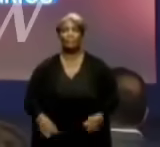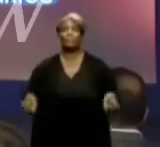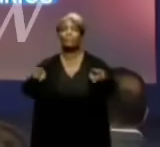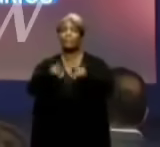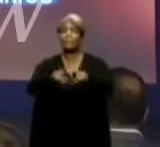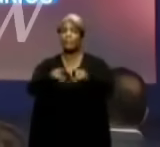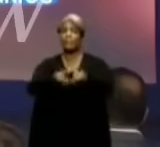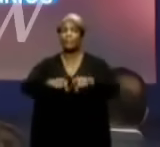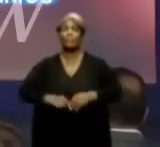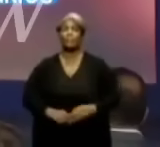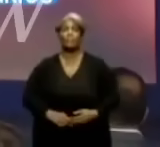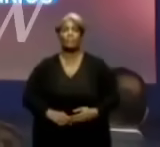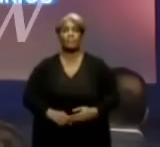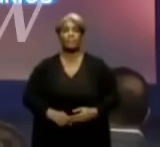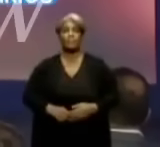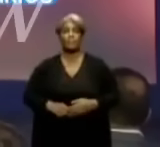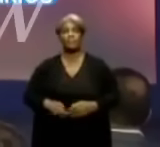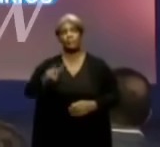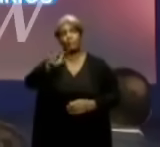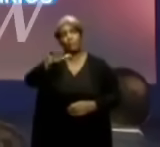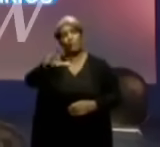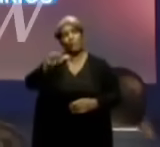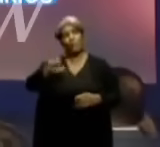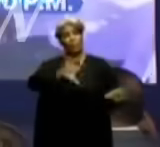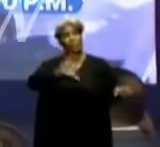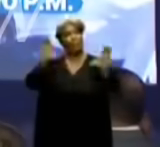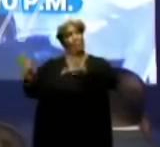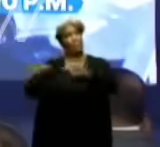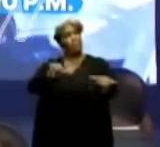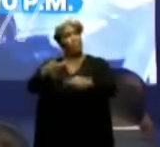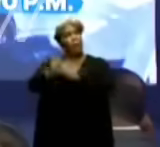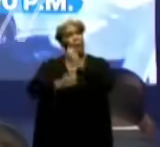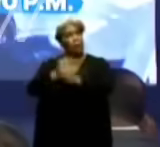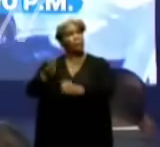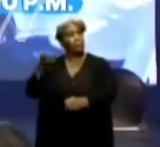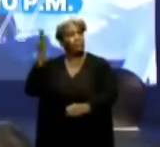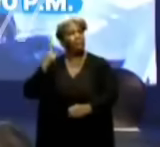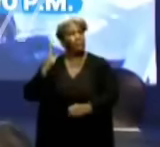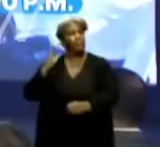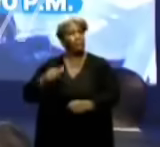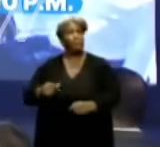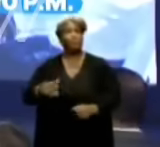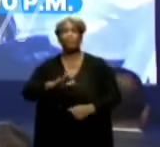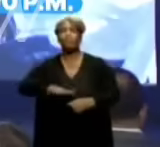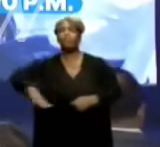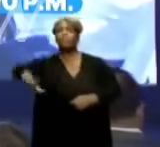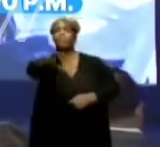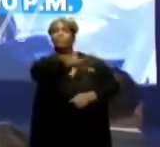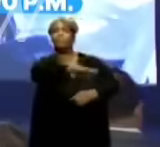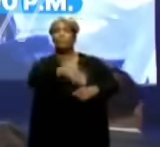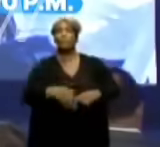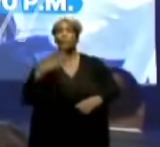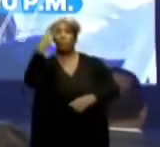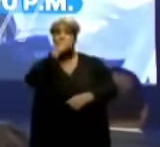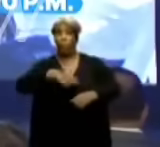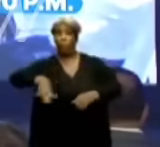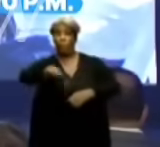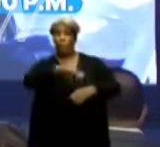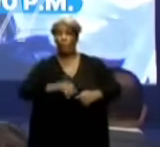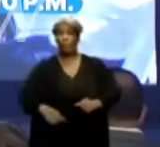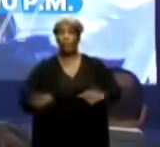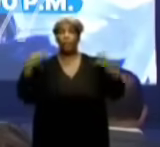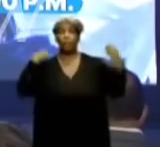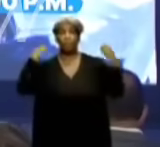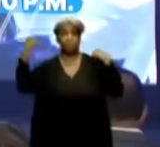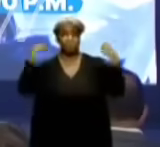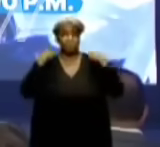También tenemos Villa Navidad, que hicimos también el año pasado, que será en los jardines del Palacio de los Deportes, que ustedes saben que el año